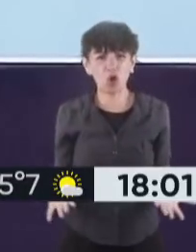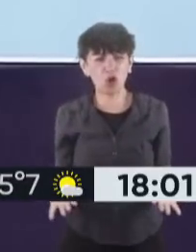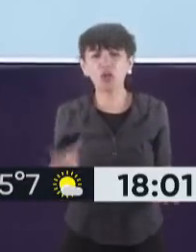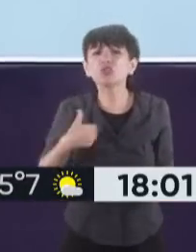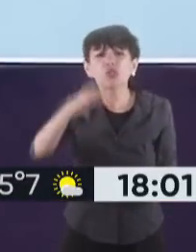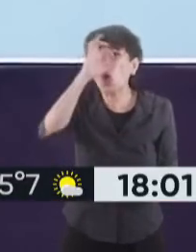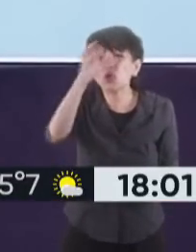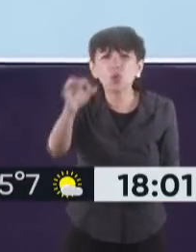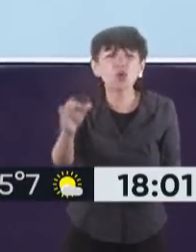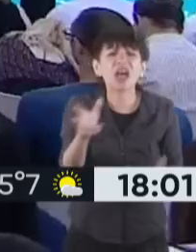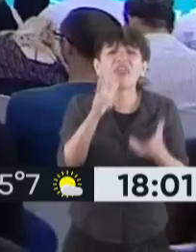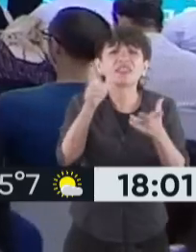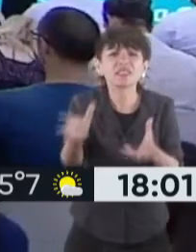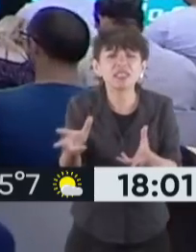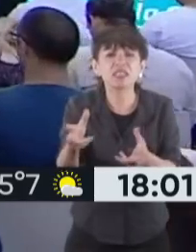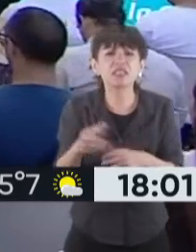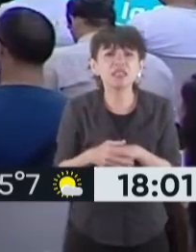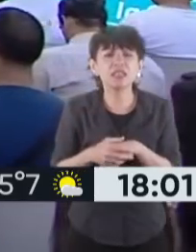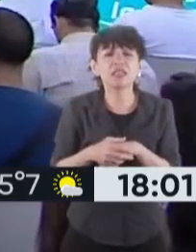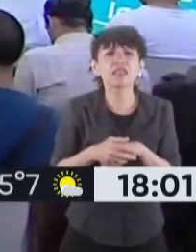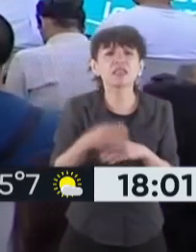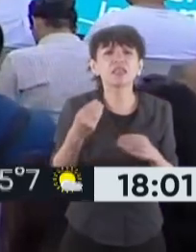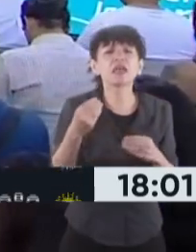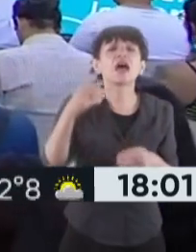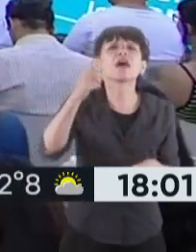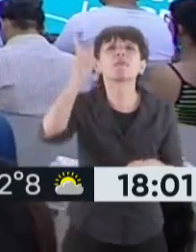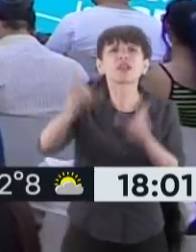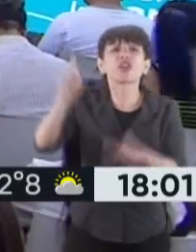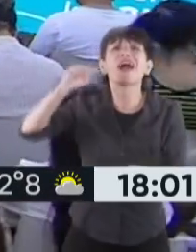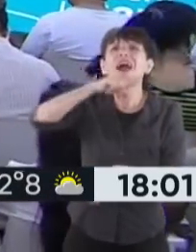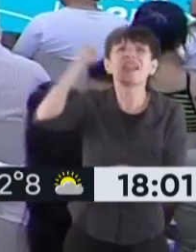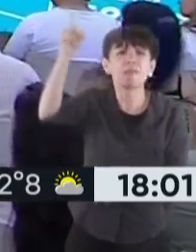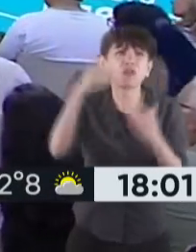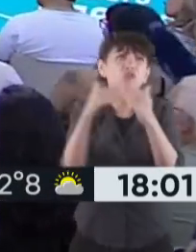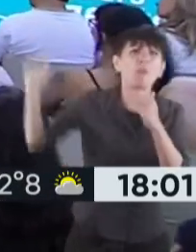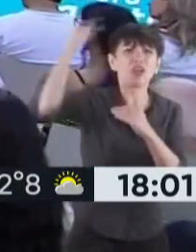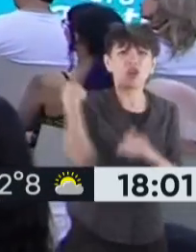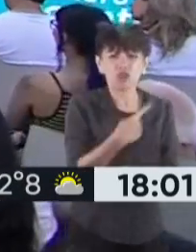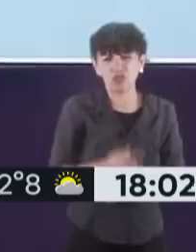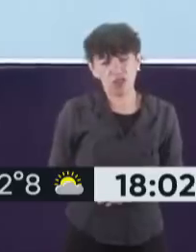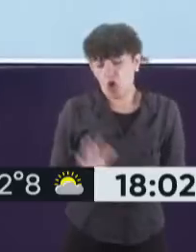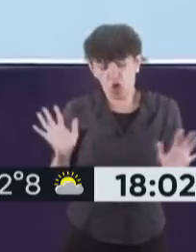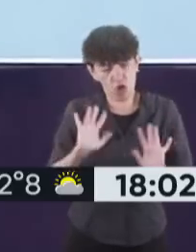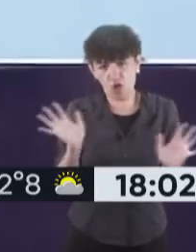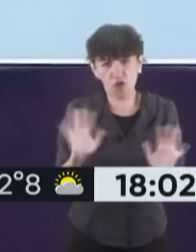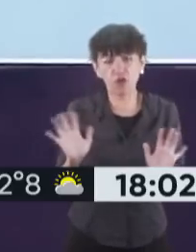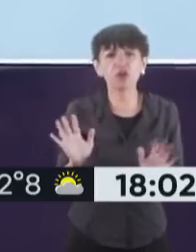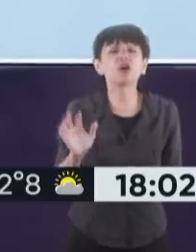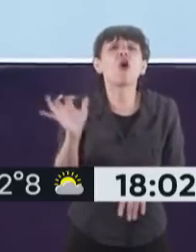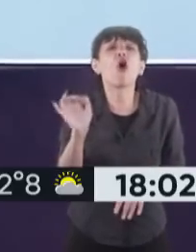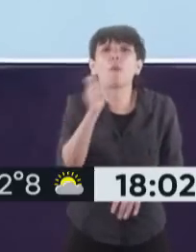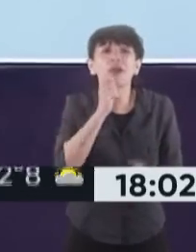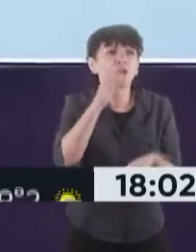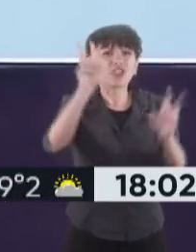los alemanes son una raza superior, como alguien dijo. Ni me animaría a decir que los derechos humanos son un curro en una Argentina que ha